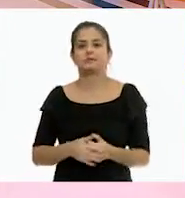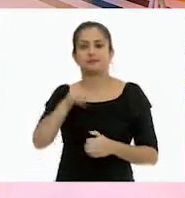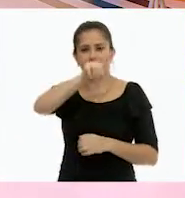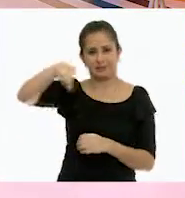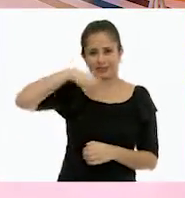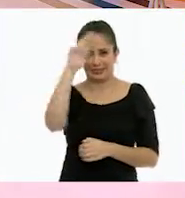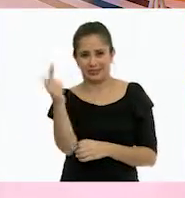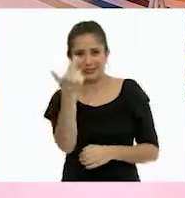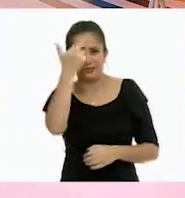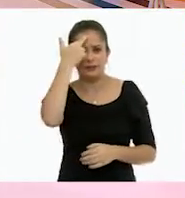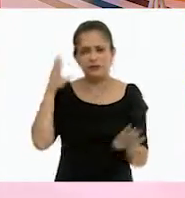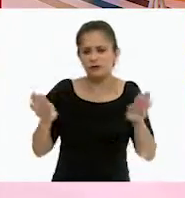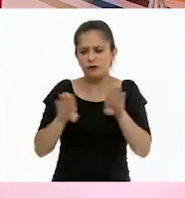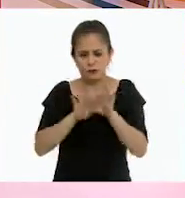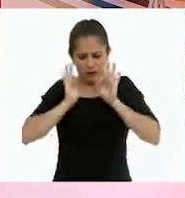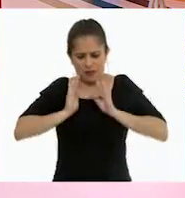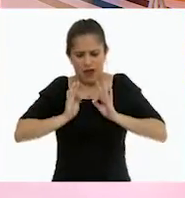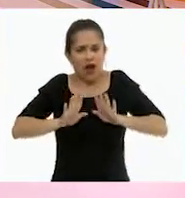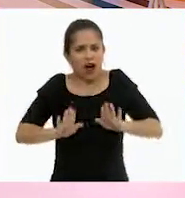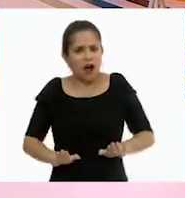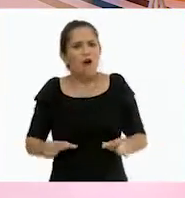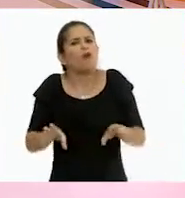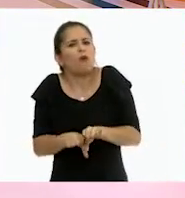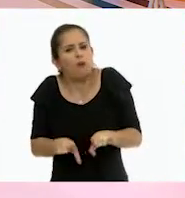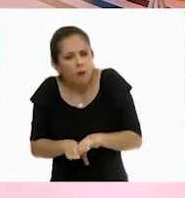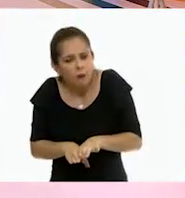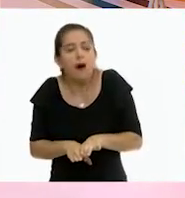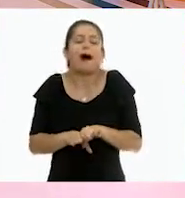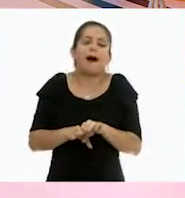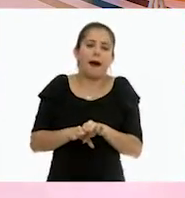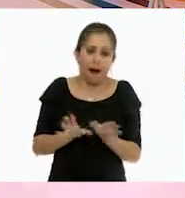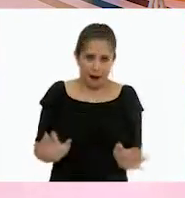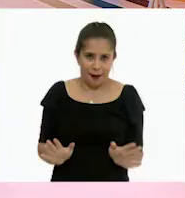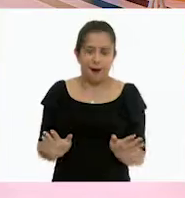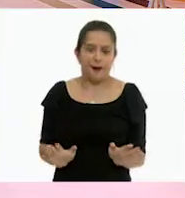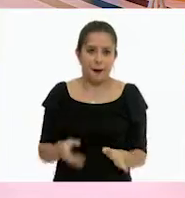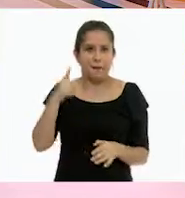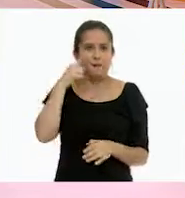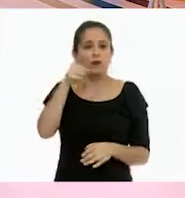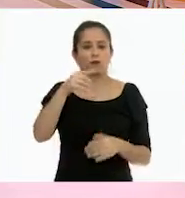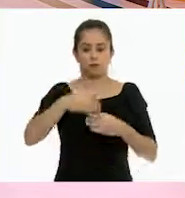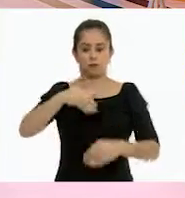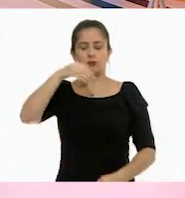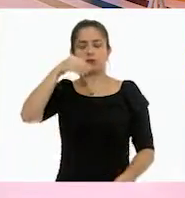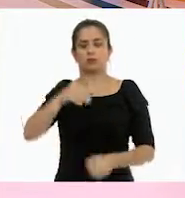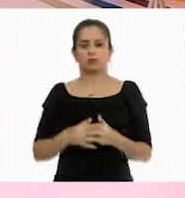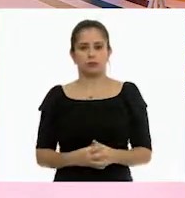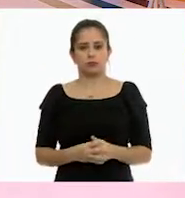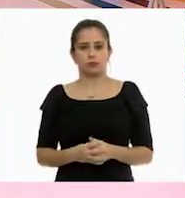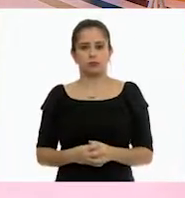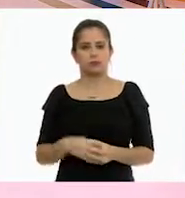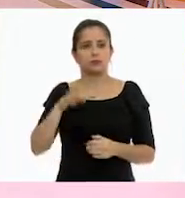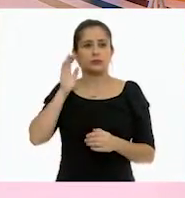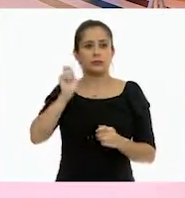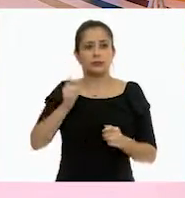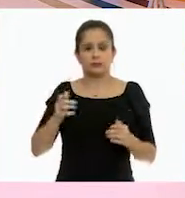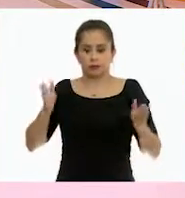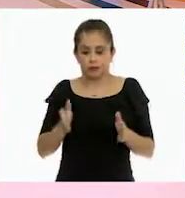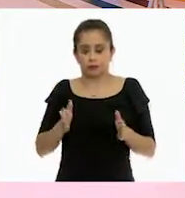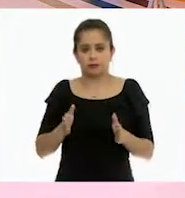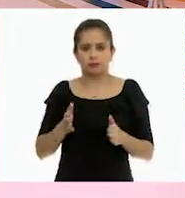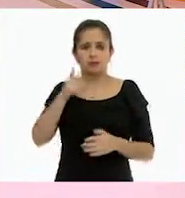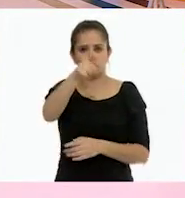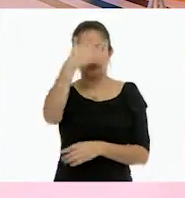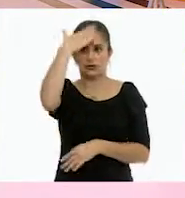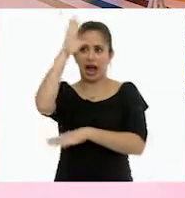recordar un poquito. Era la posición del árbol, ¿no? De la posición del árbol, claro. Porque sí. Los árboles... ¿Cuál es la idea de la posición del árbol? Que los árboles